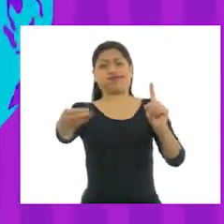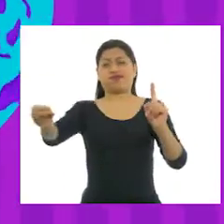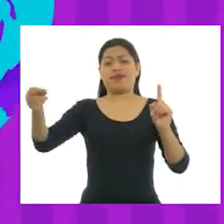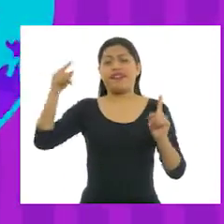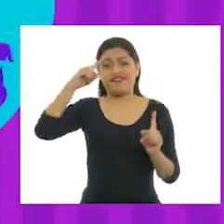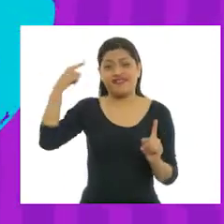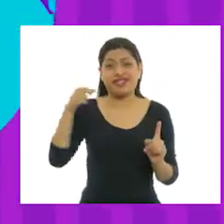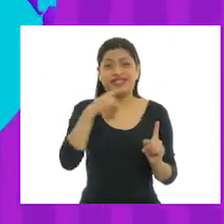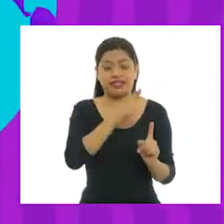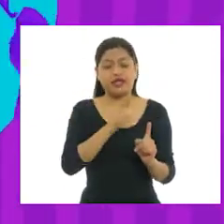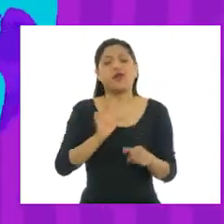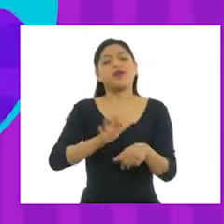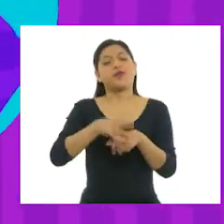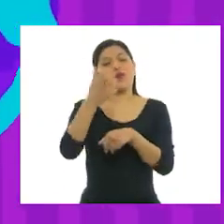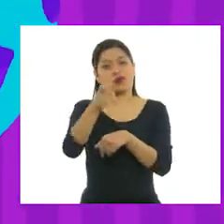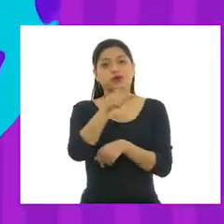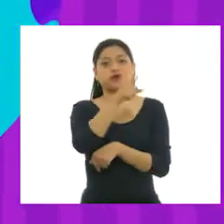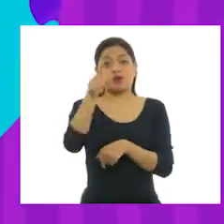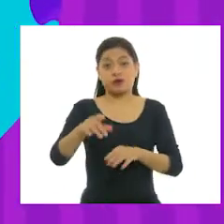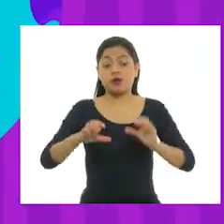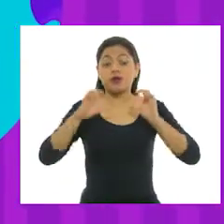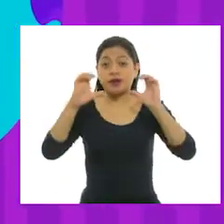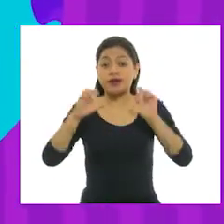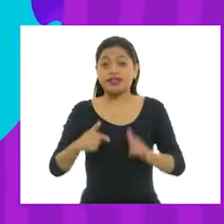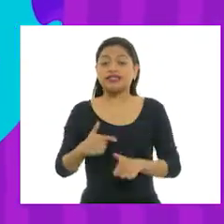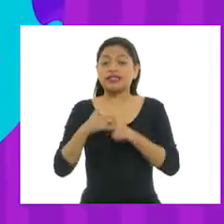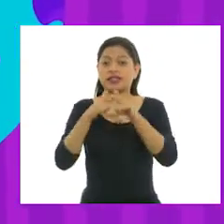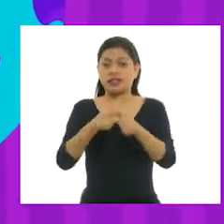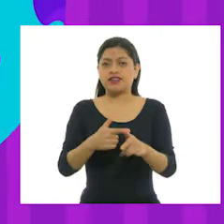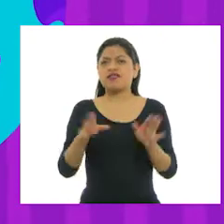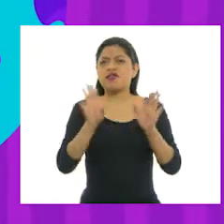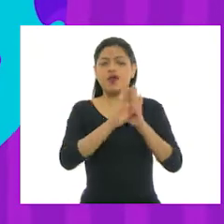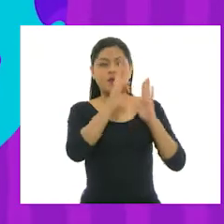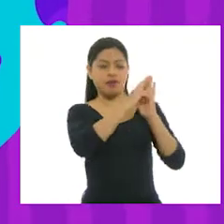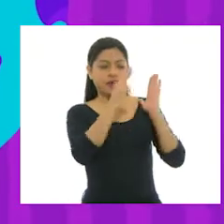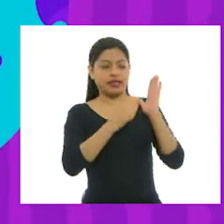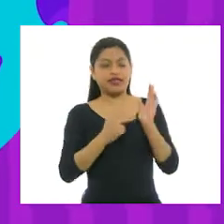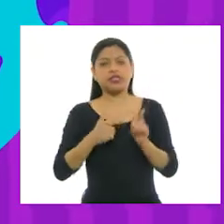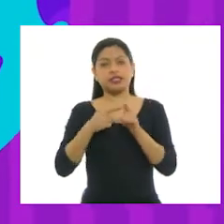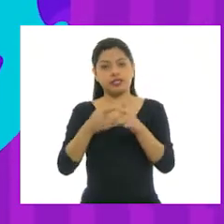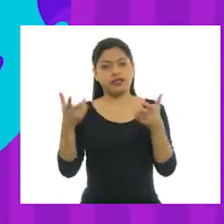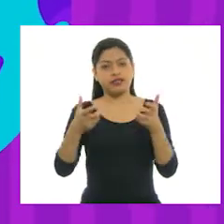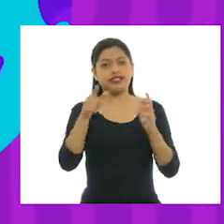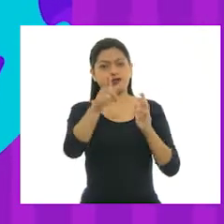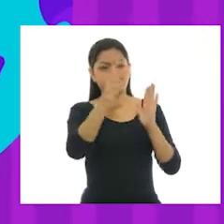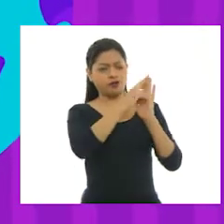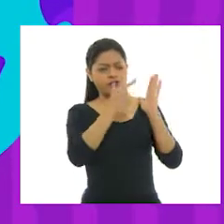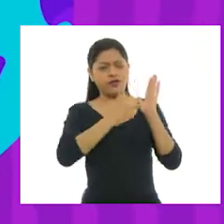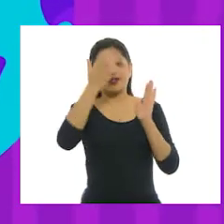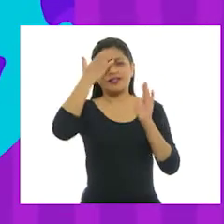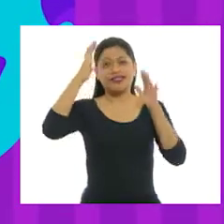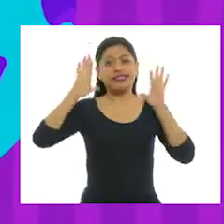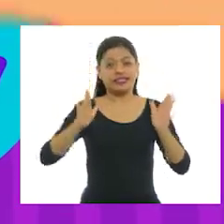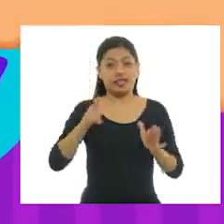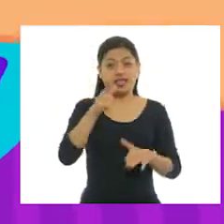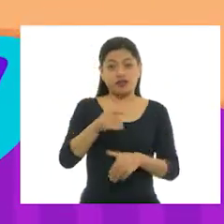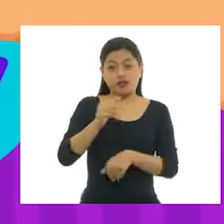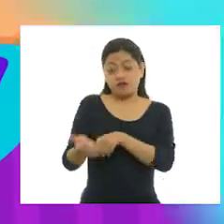las personas. Por eso hay que continuar cuidándonos siguiendo las buenas prácticas que ya todos conocemos para evitar